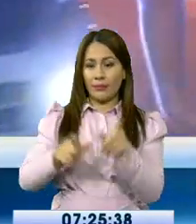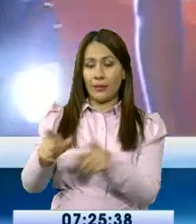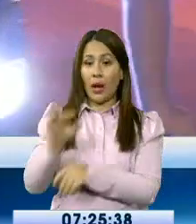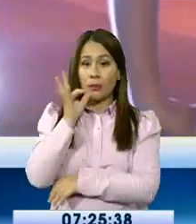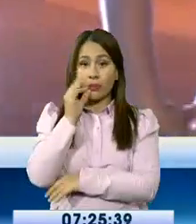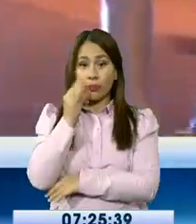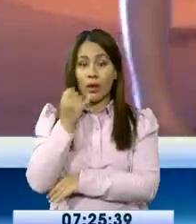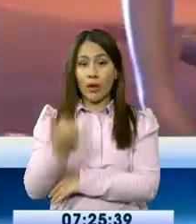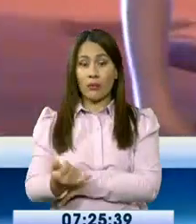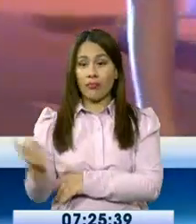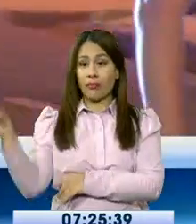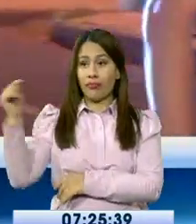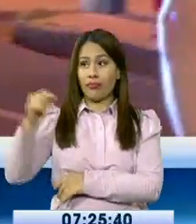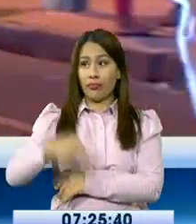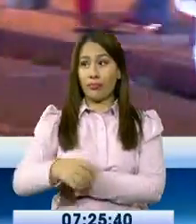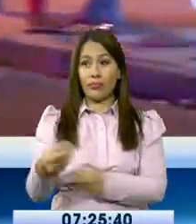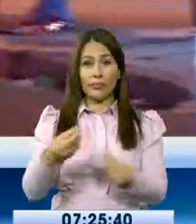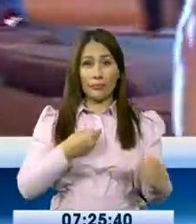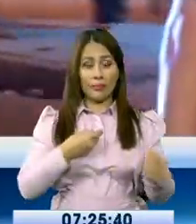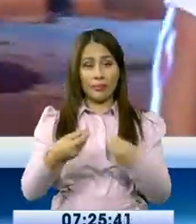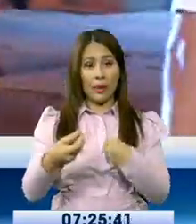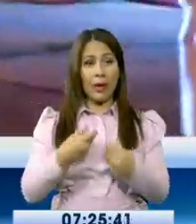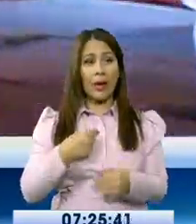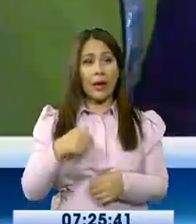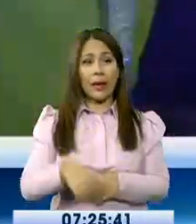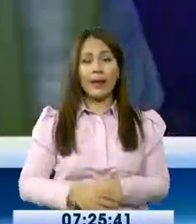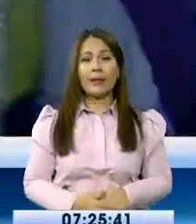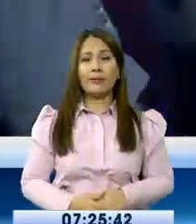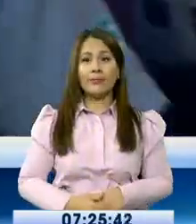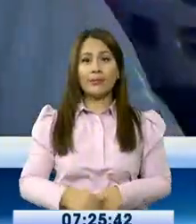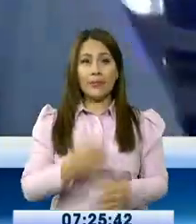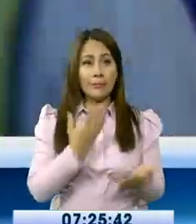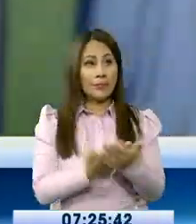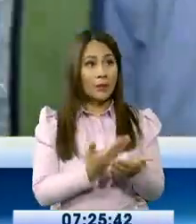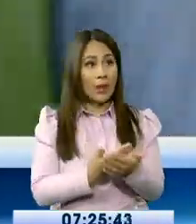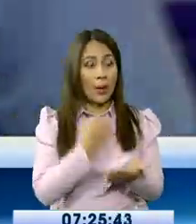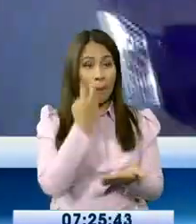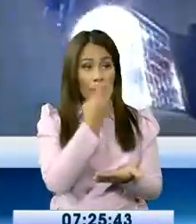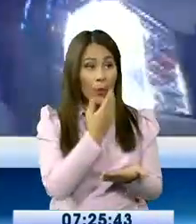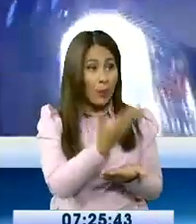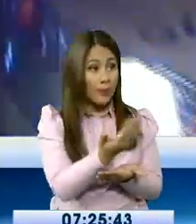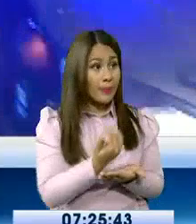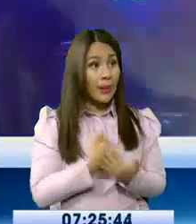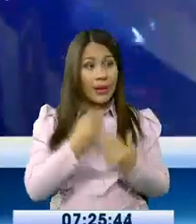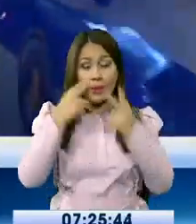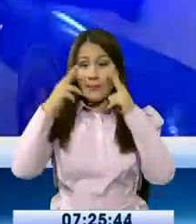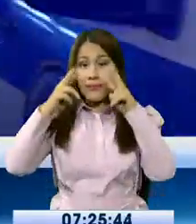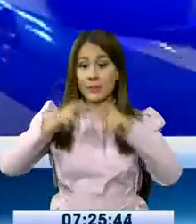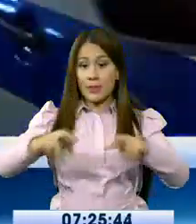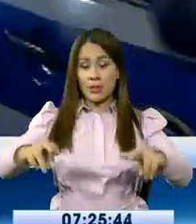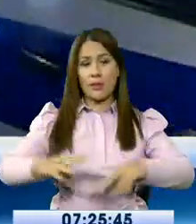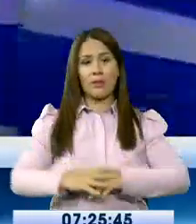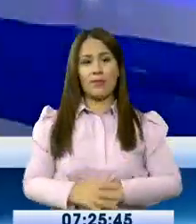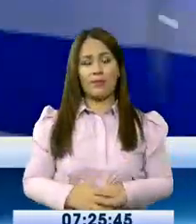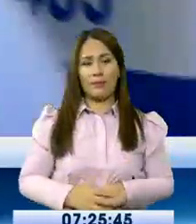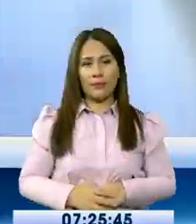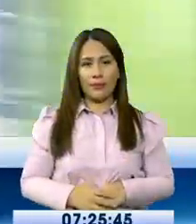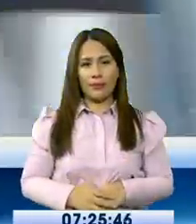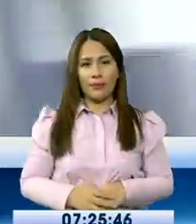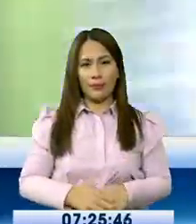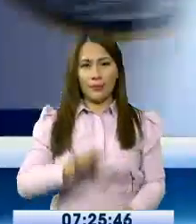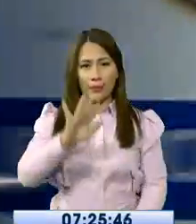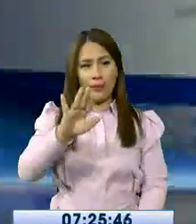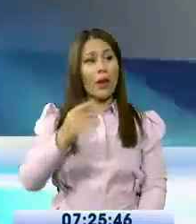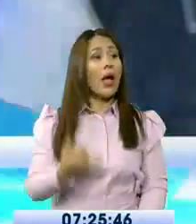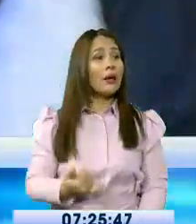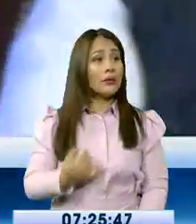y OIAT llegaron al lugar para fijar las evidencias e iniciar las investigaciones del caso. Al momento podemos observar